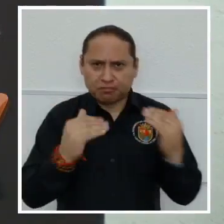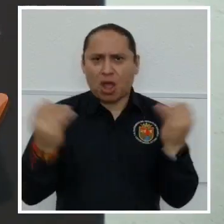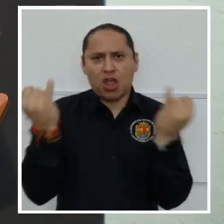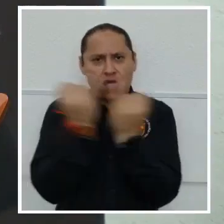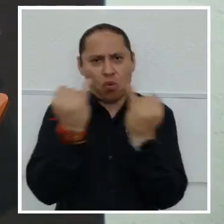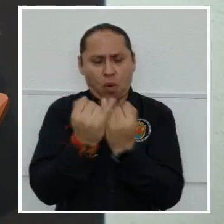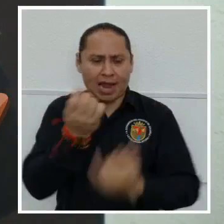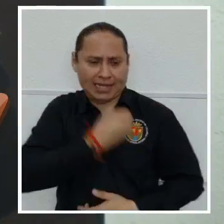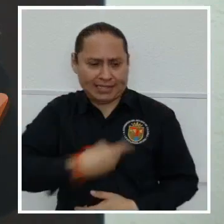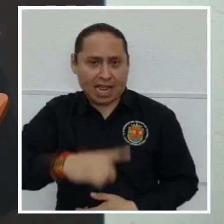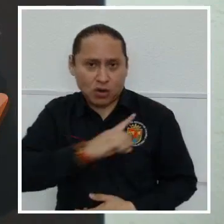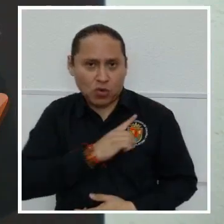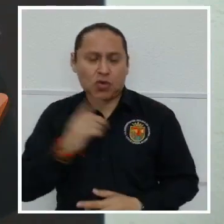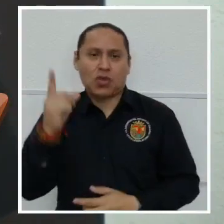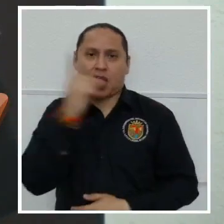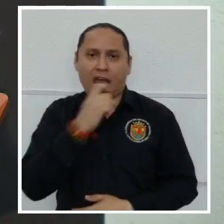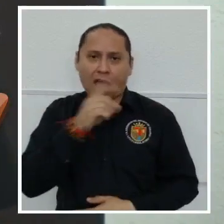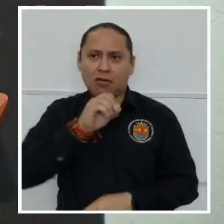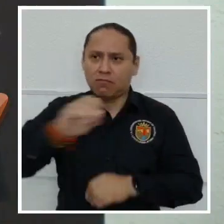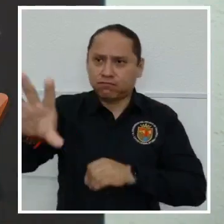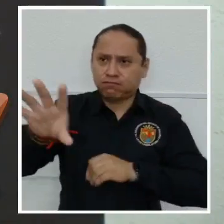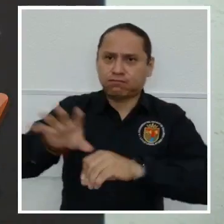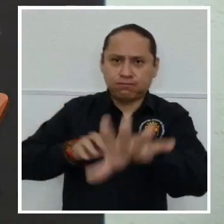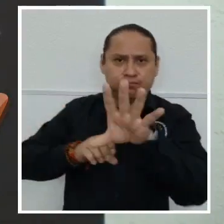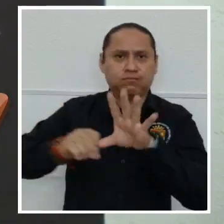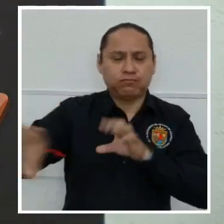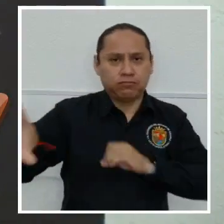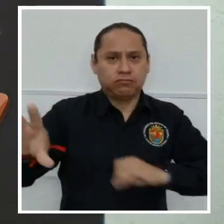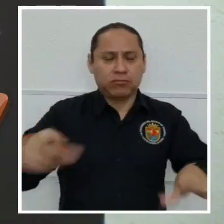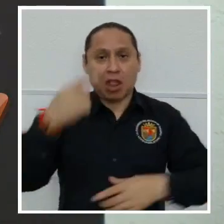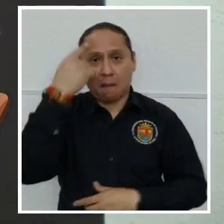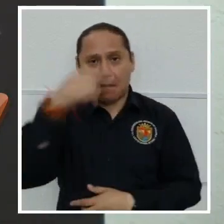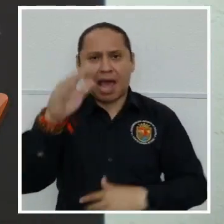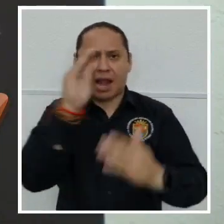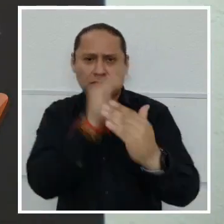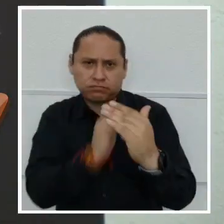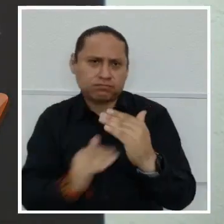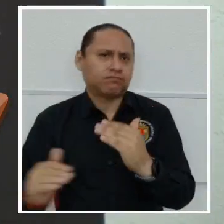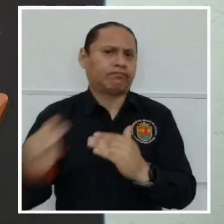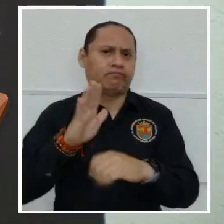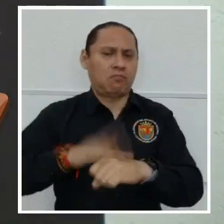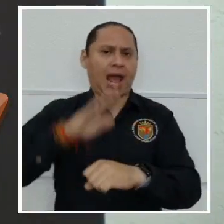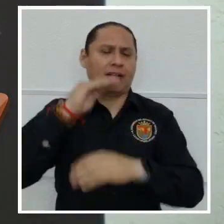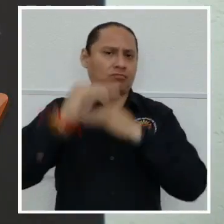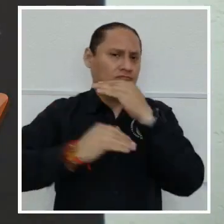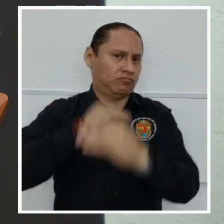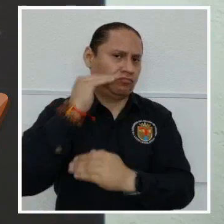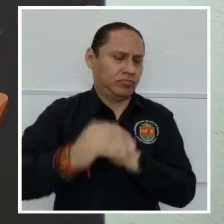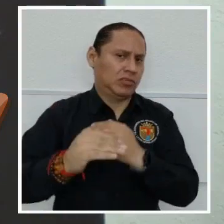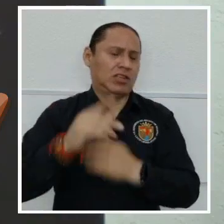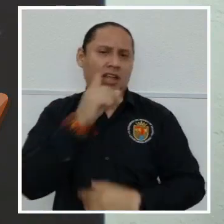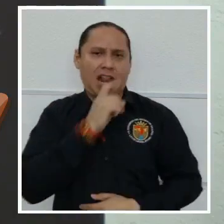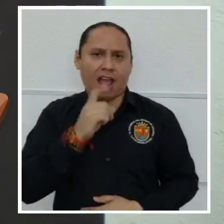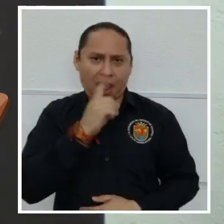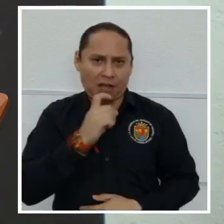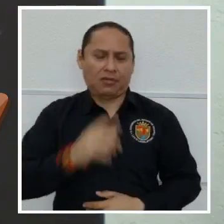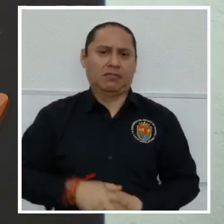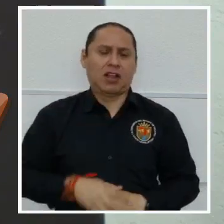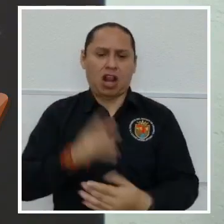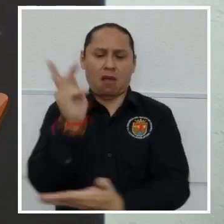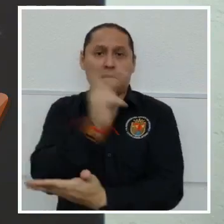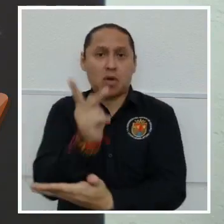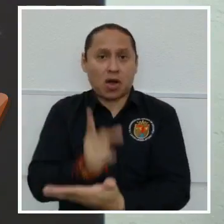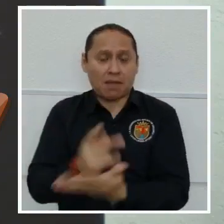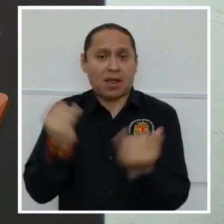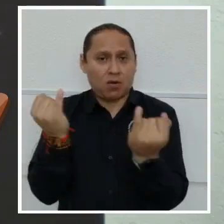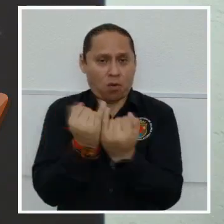sanamiento de la misma contribuyendo al desarrollo local en términos de la normatividad aplicable y del programa